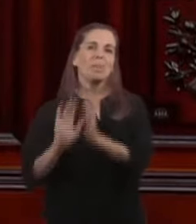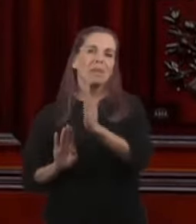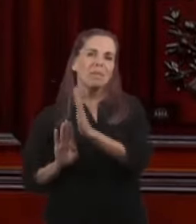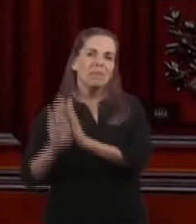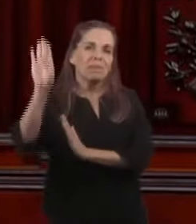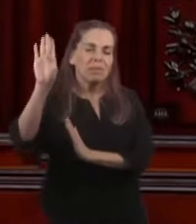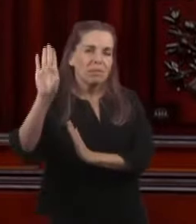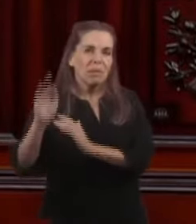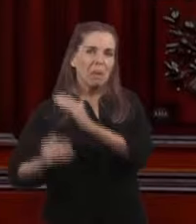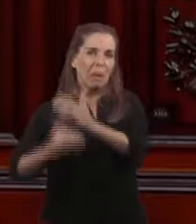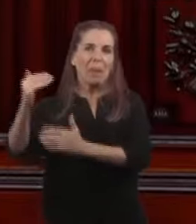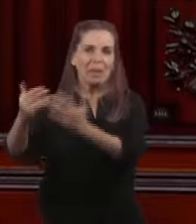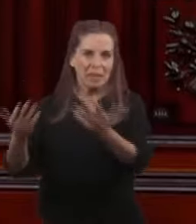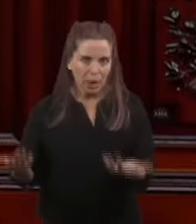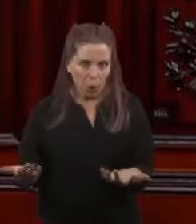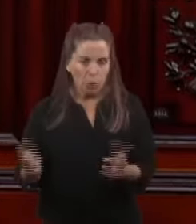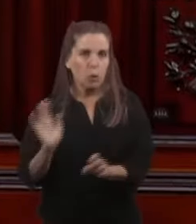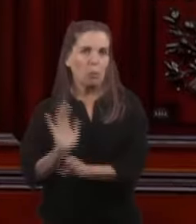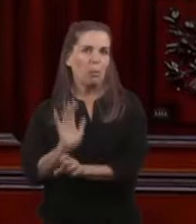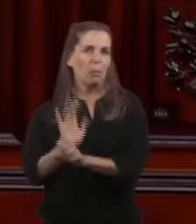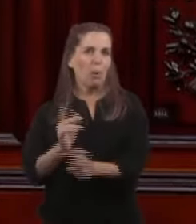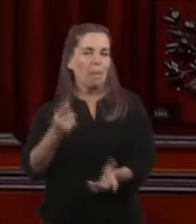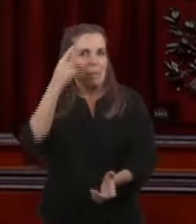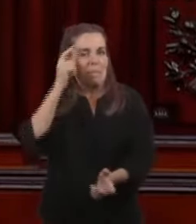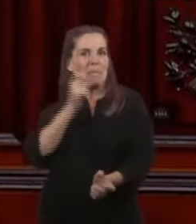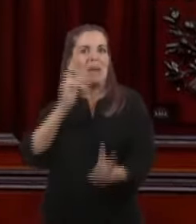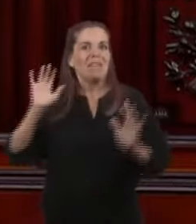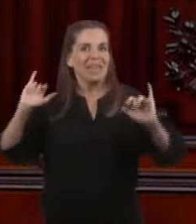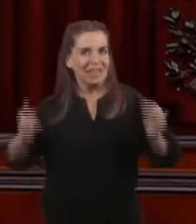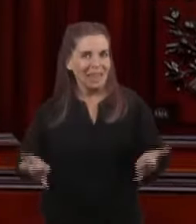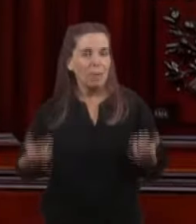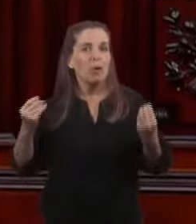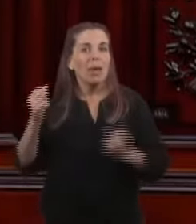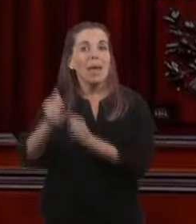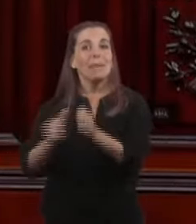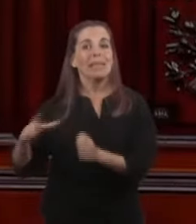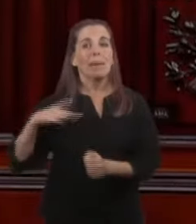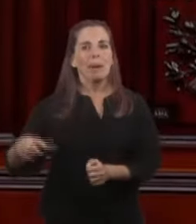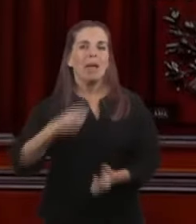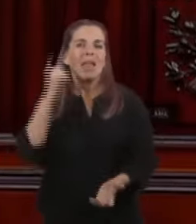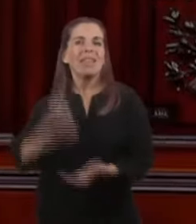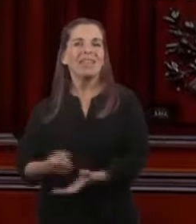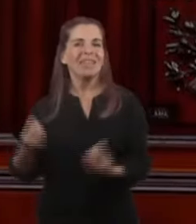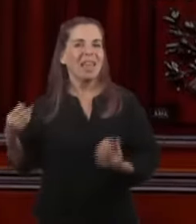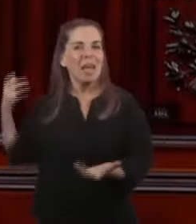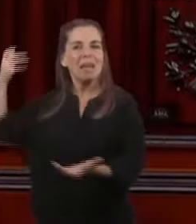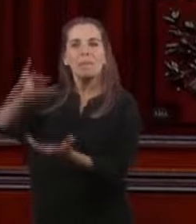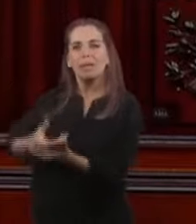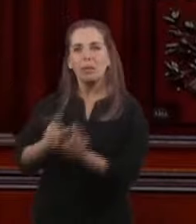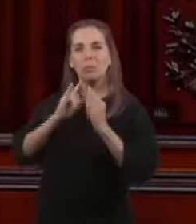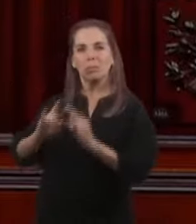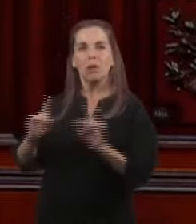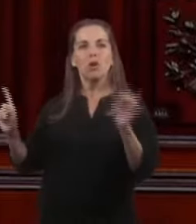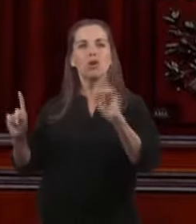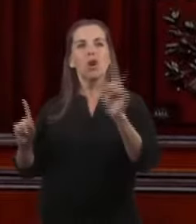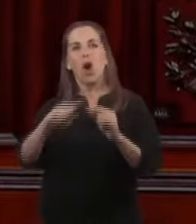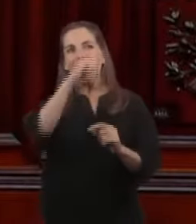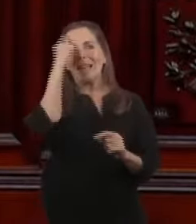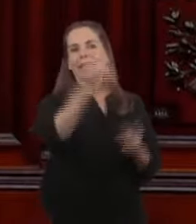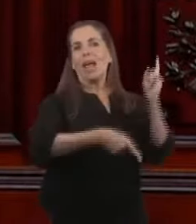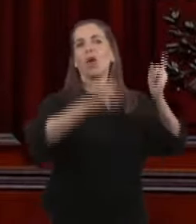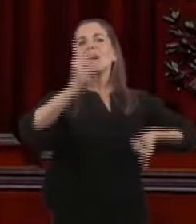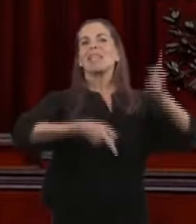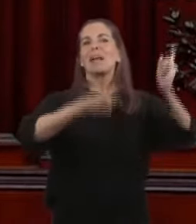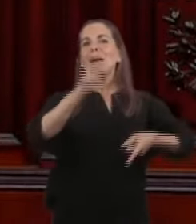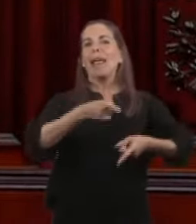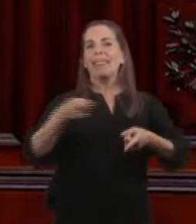económico facilite porque los privados deciden En qué invertir no que lo haga un burócrata desde una silla y en el medio